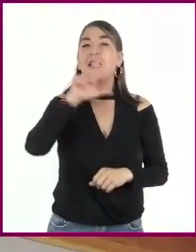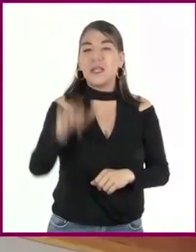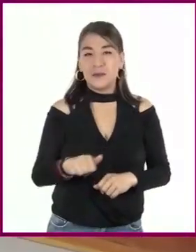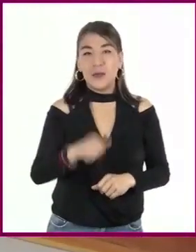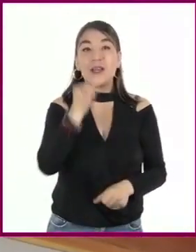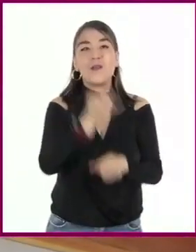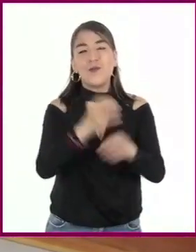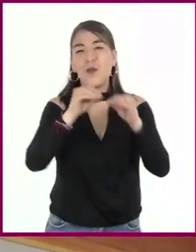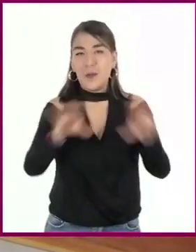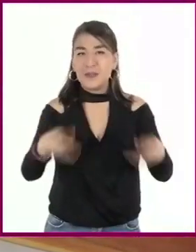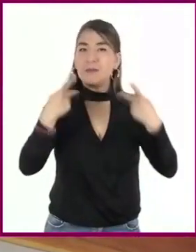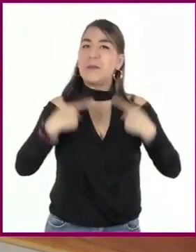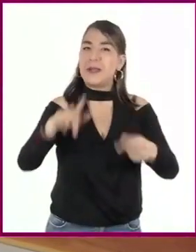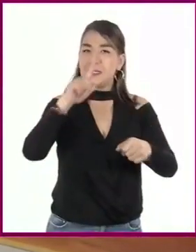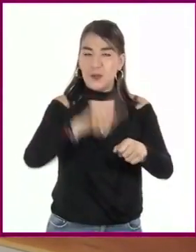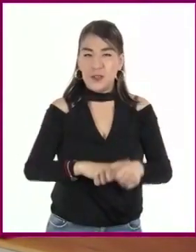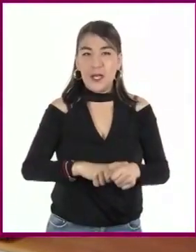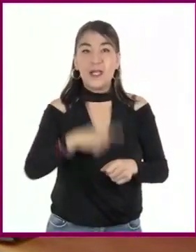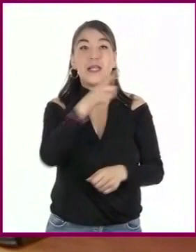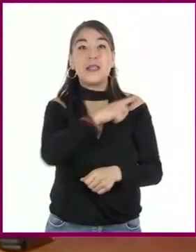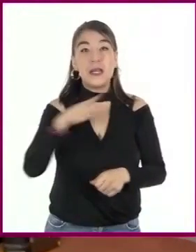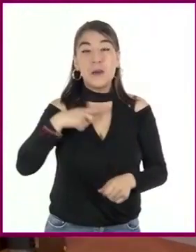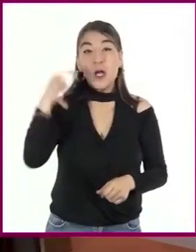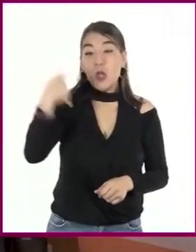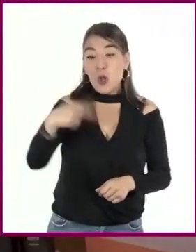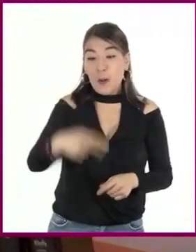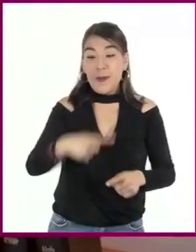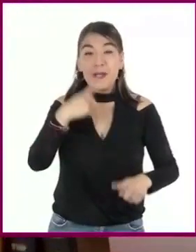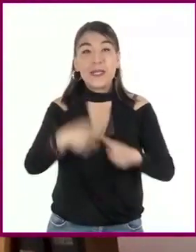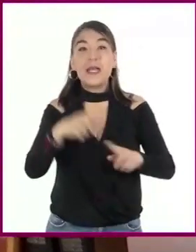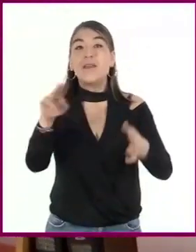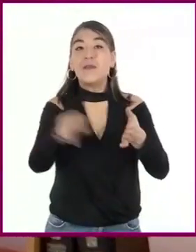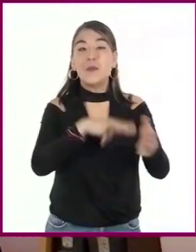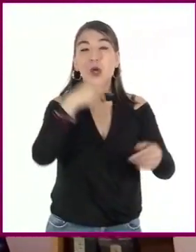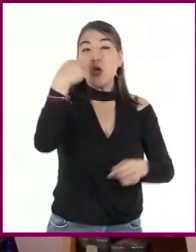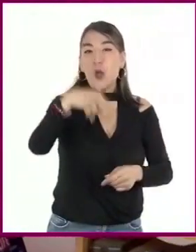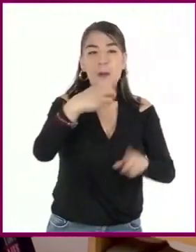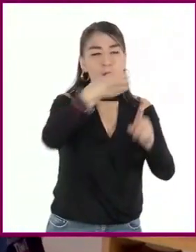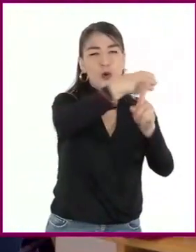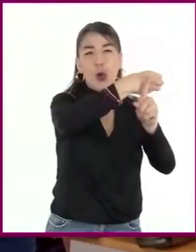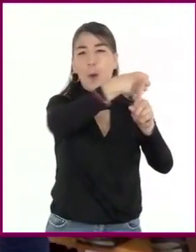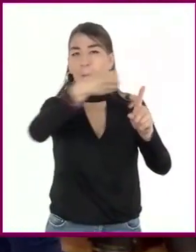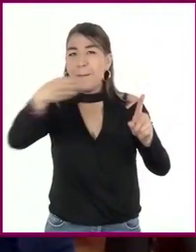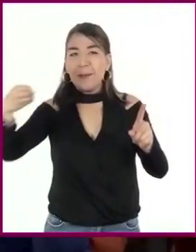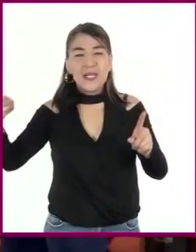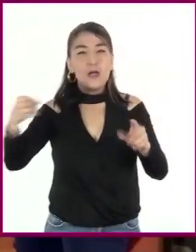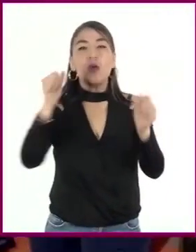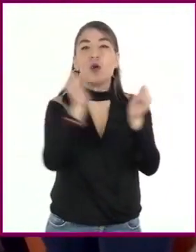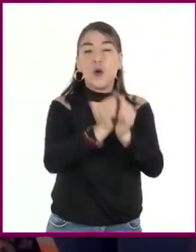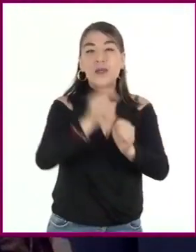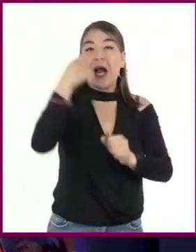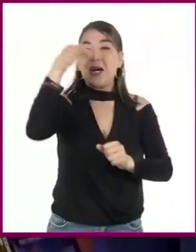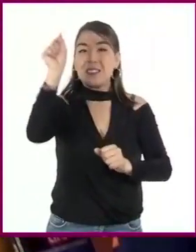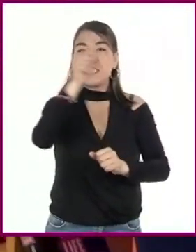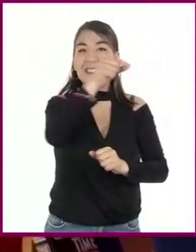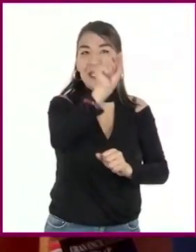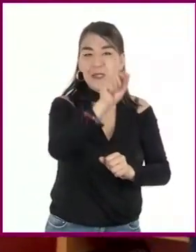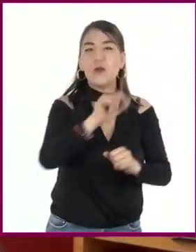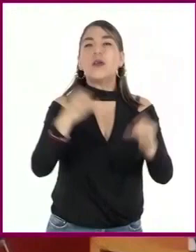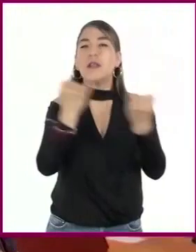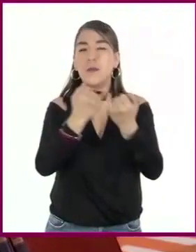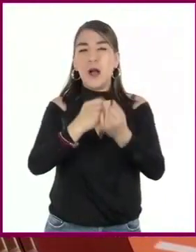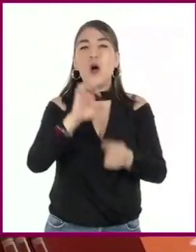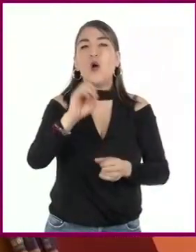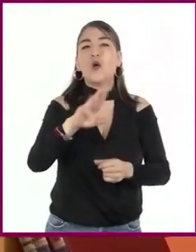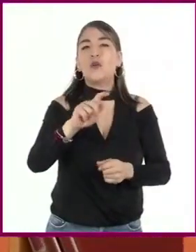los datos personales. Que el nombre de quien firme esté escrito correctamente con los acentos debidos y la